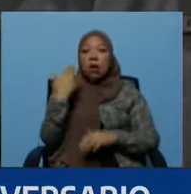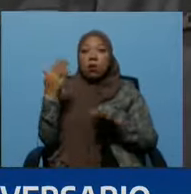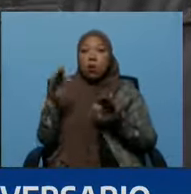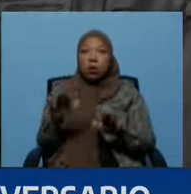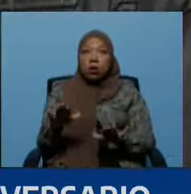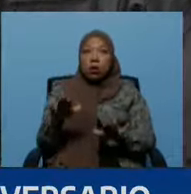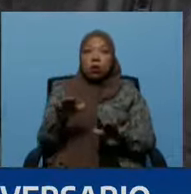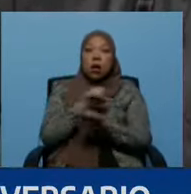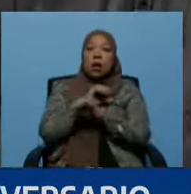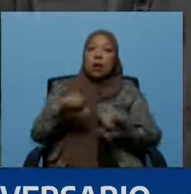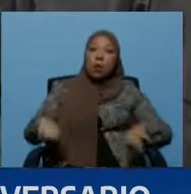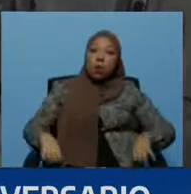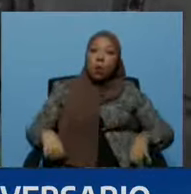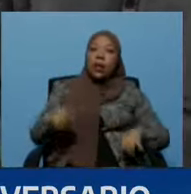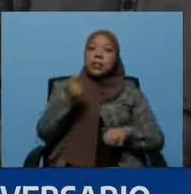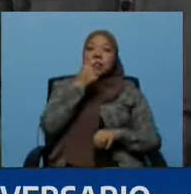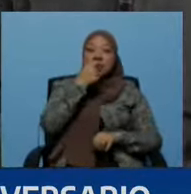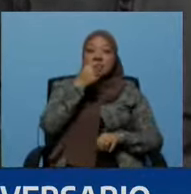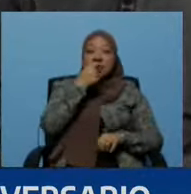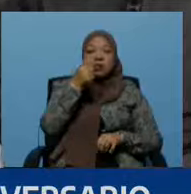Así que la Guardia Nacional Bolivariana